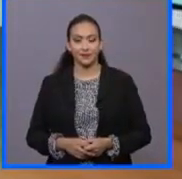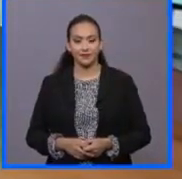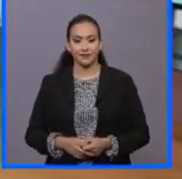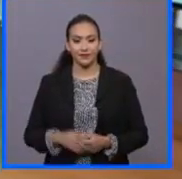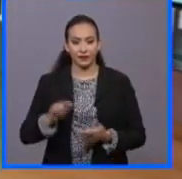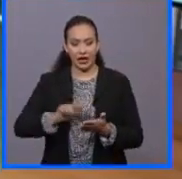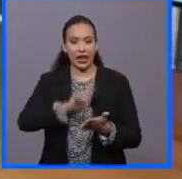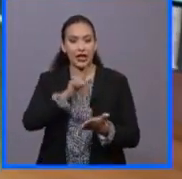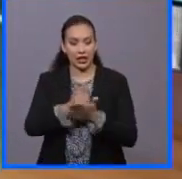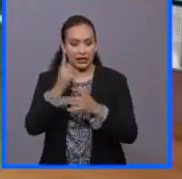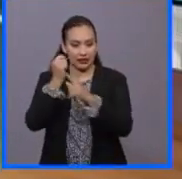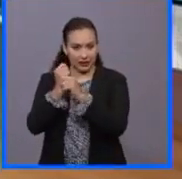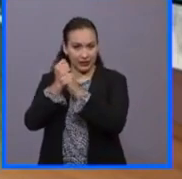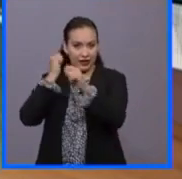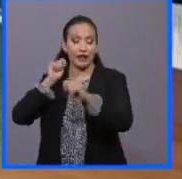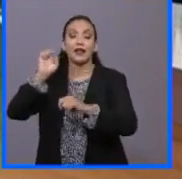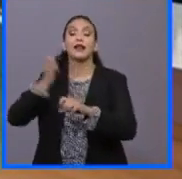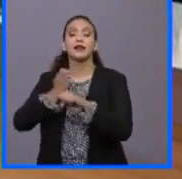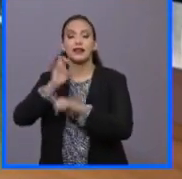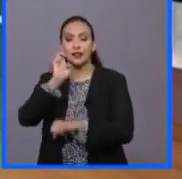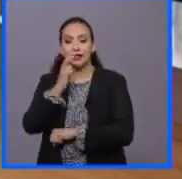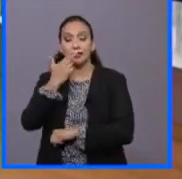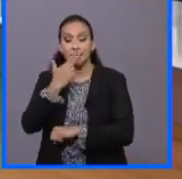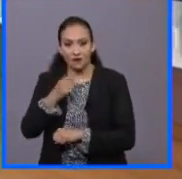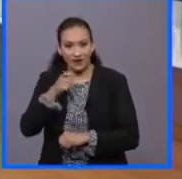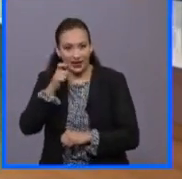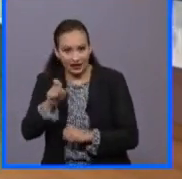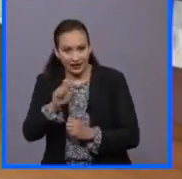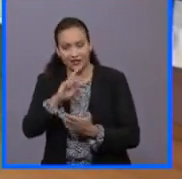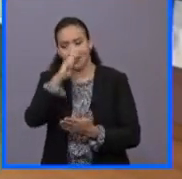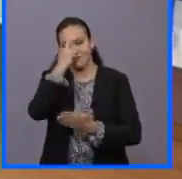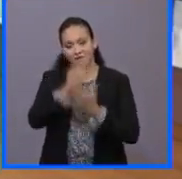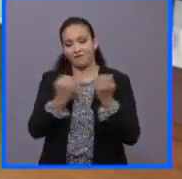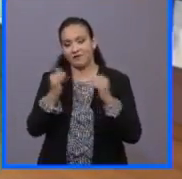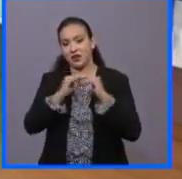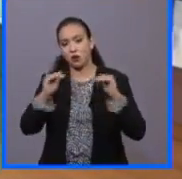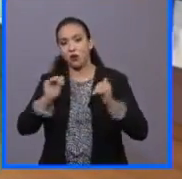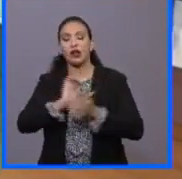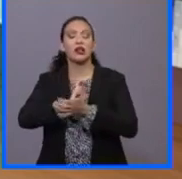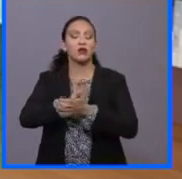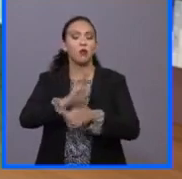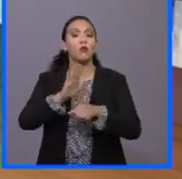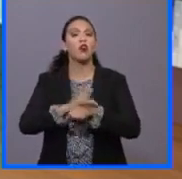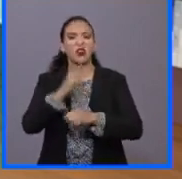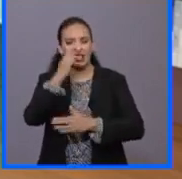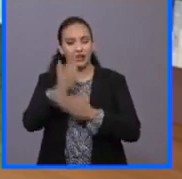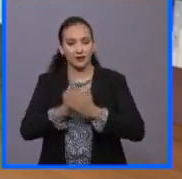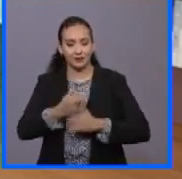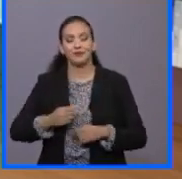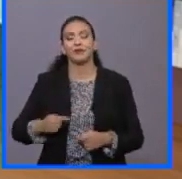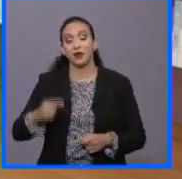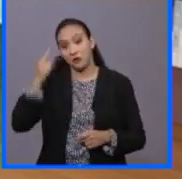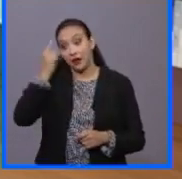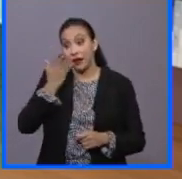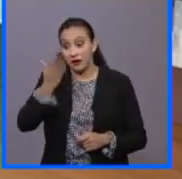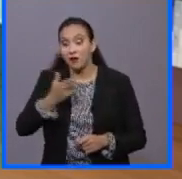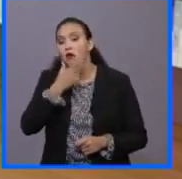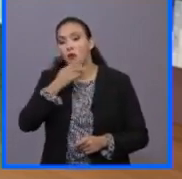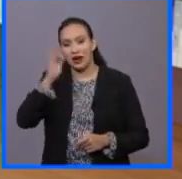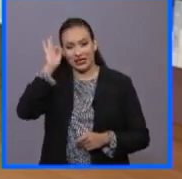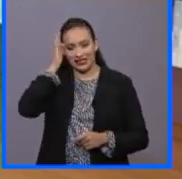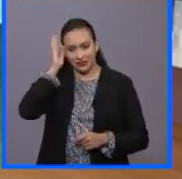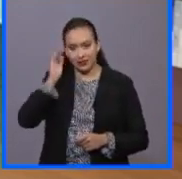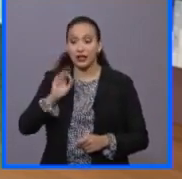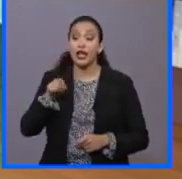La Ley de Transporte de Chihuahua violaba el principio de igualdad y no discriminación por exigir a los conductores no haber